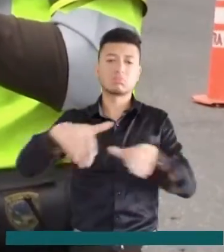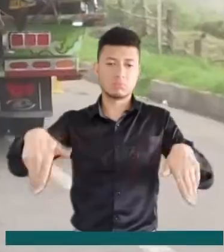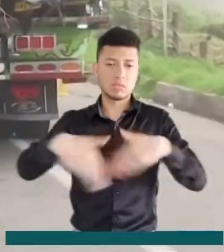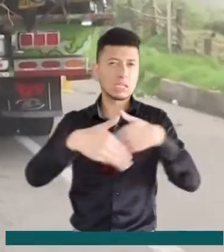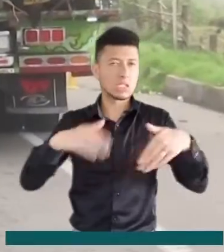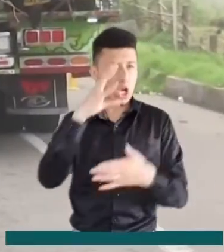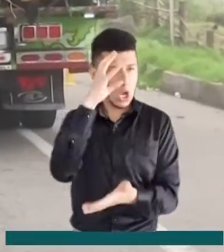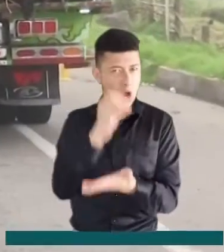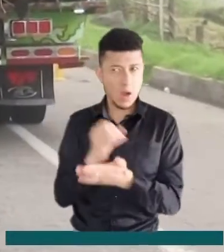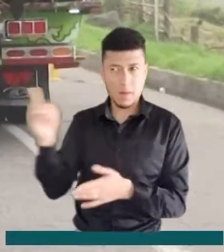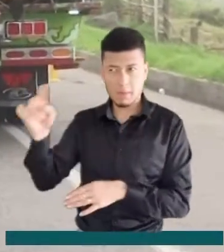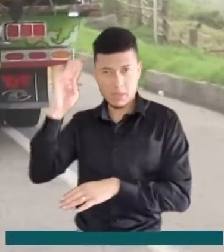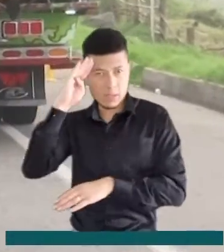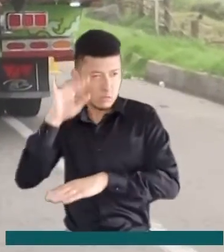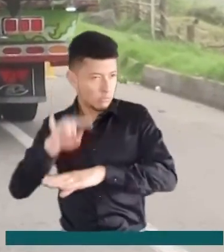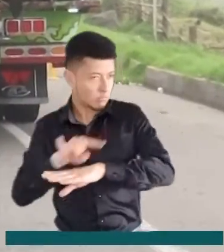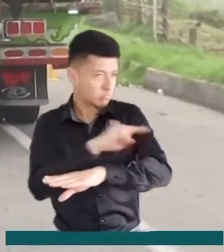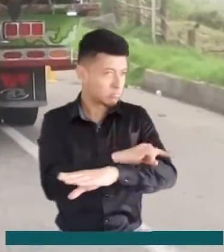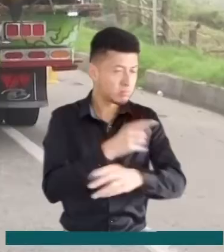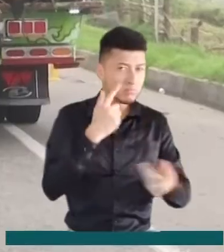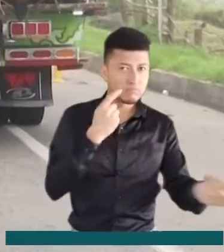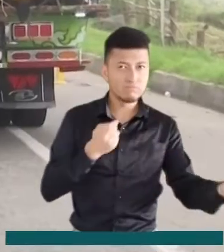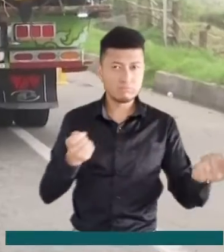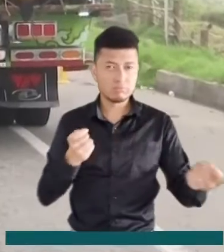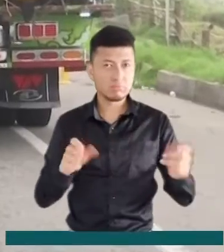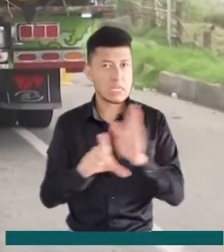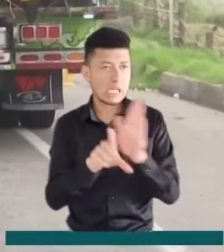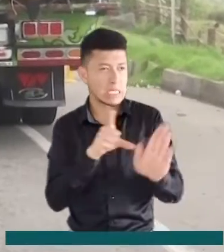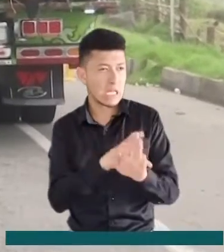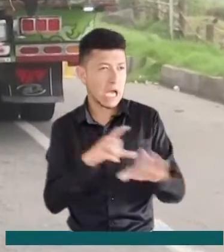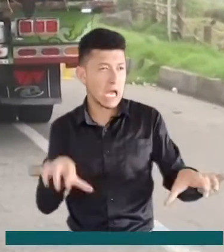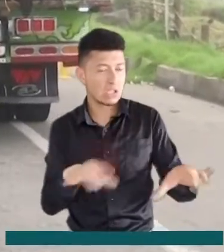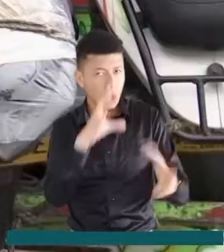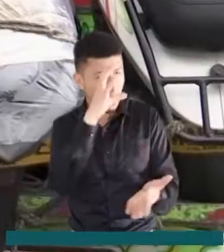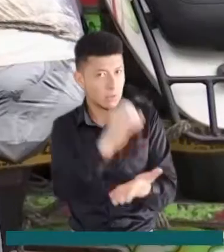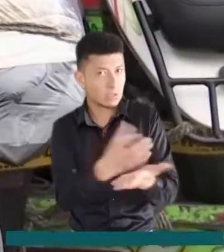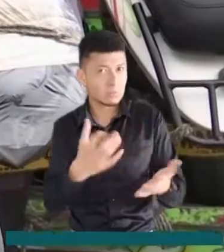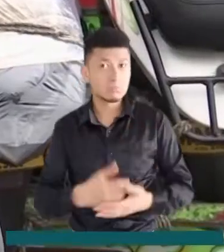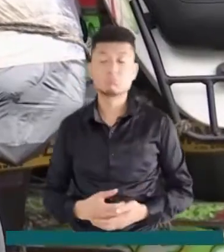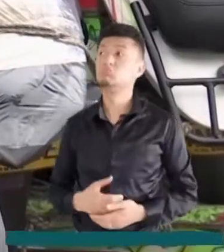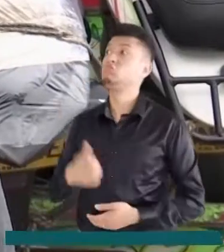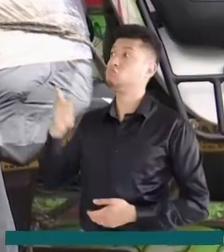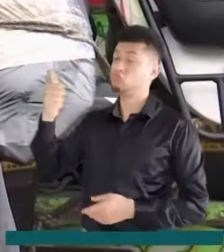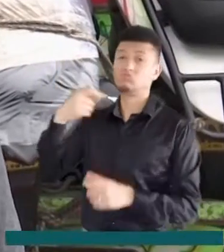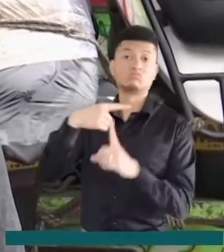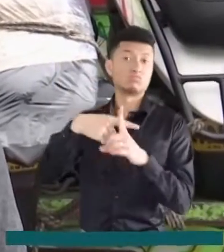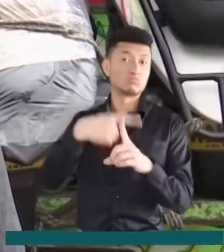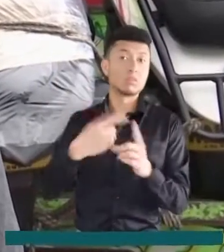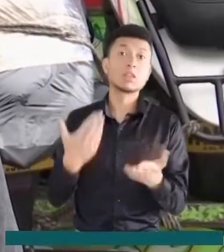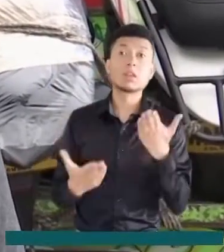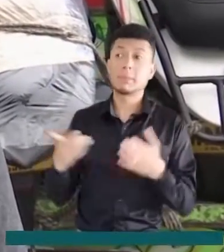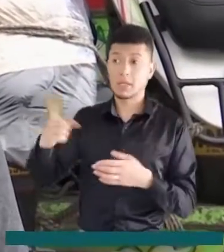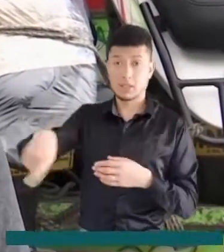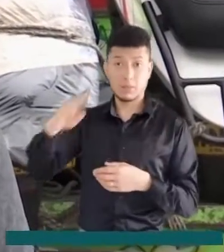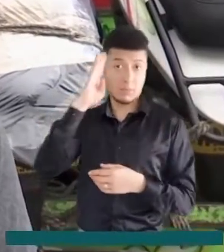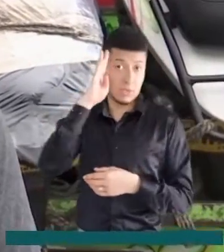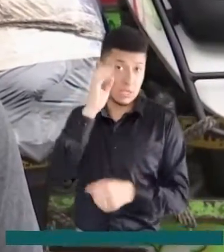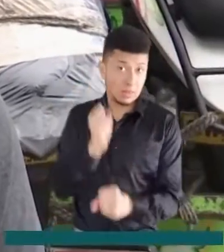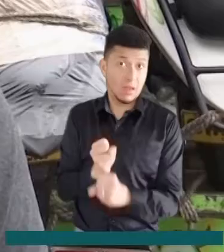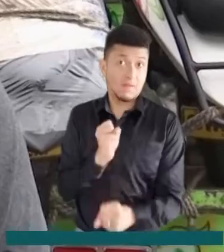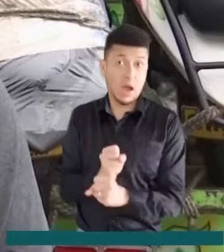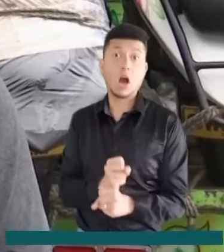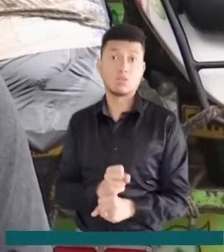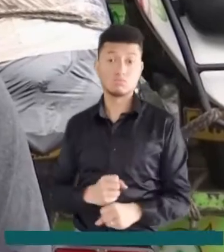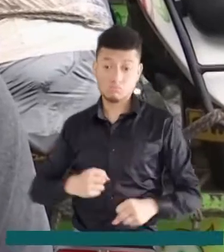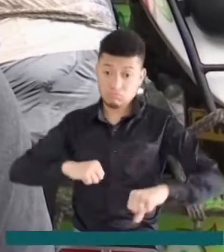movilizan por esta vía sobre estos operativos para prevenir acciones ilegales? Muy bueno, porque pues ahí depende del trabajo de los